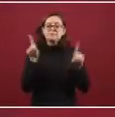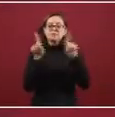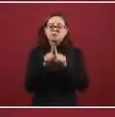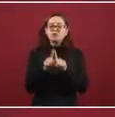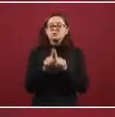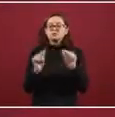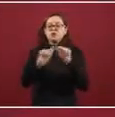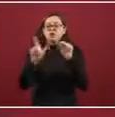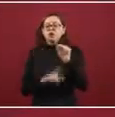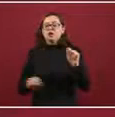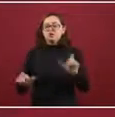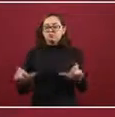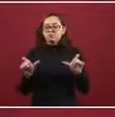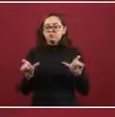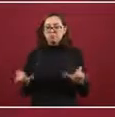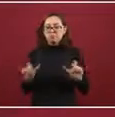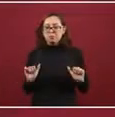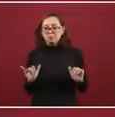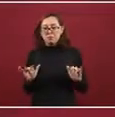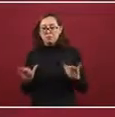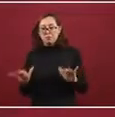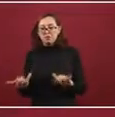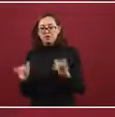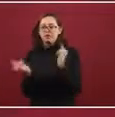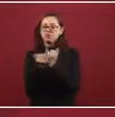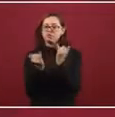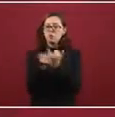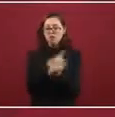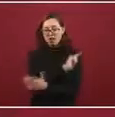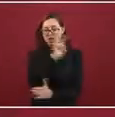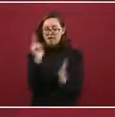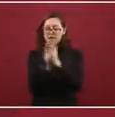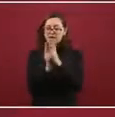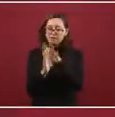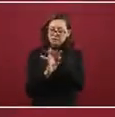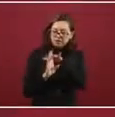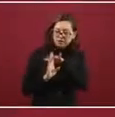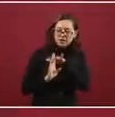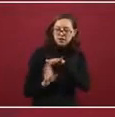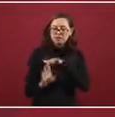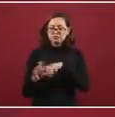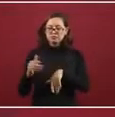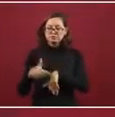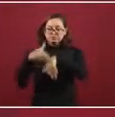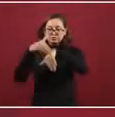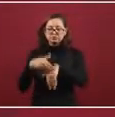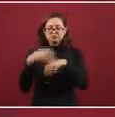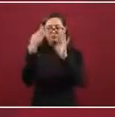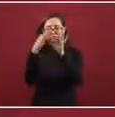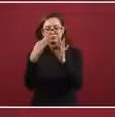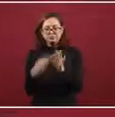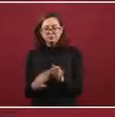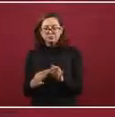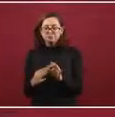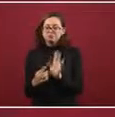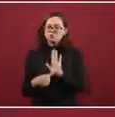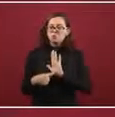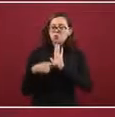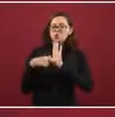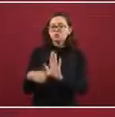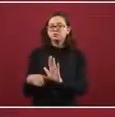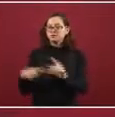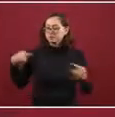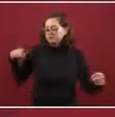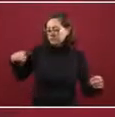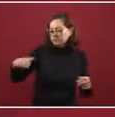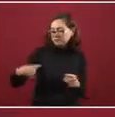como la aplicación de la Ley de Migración, la ley correspondiente, ha llevado a que tengamos una reducción